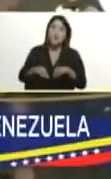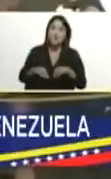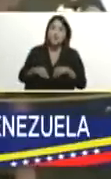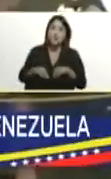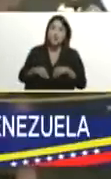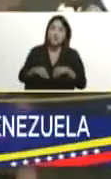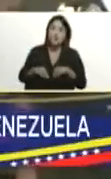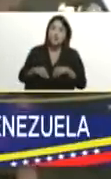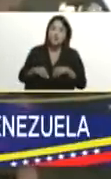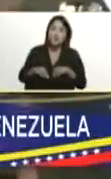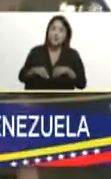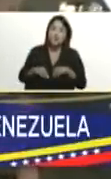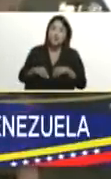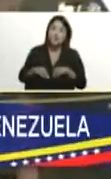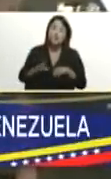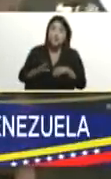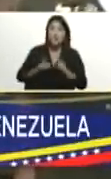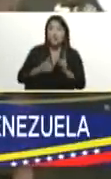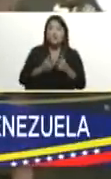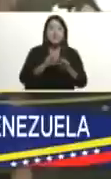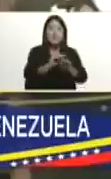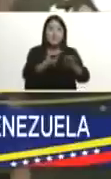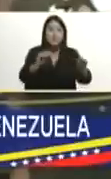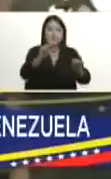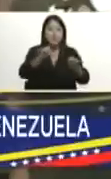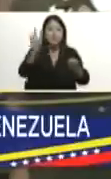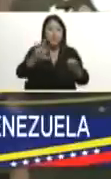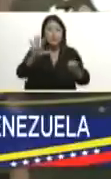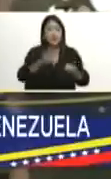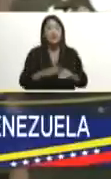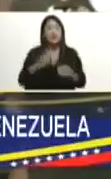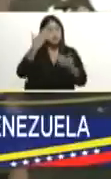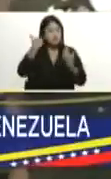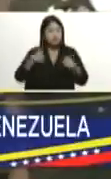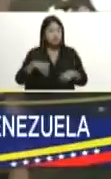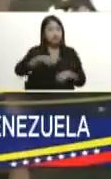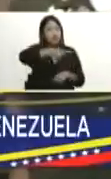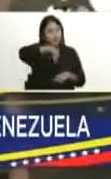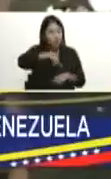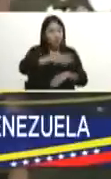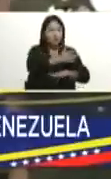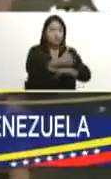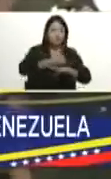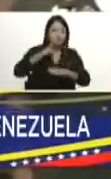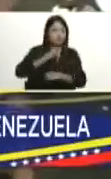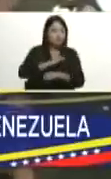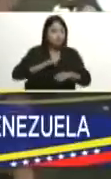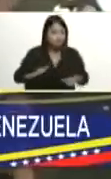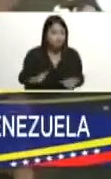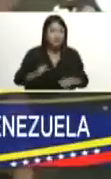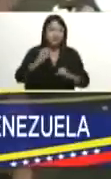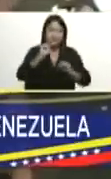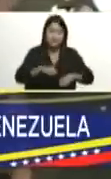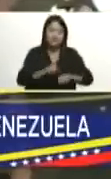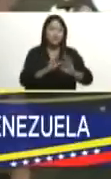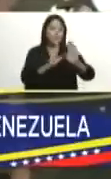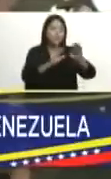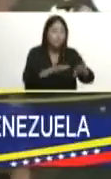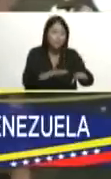Fuerza Armada Nacional Bolivariana lista y presta para llevar a cabo esa elección